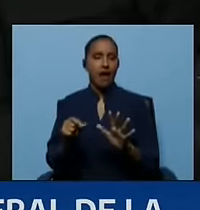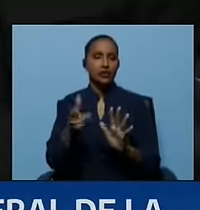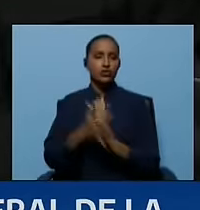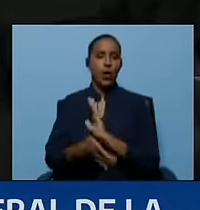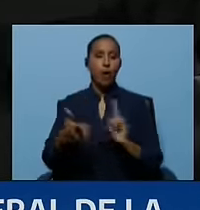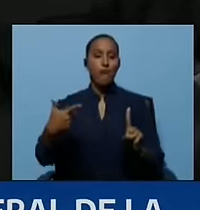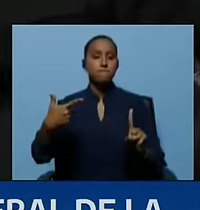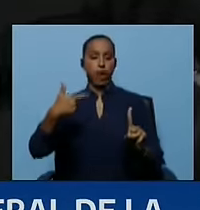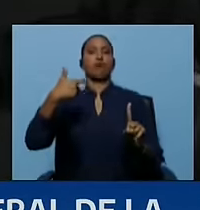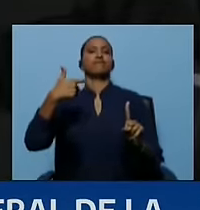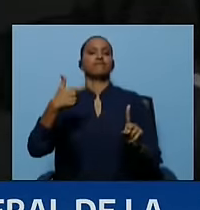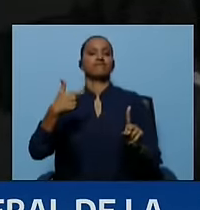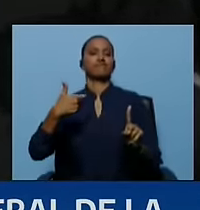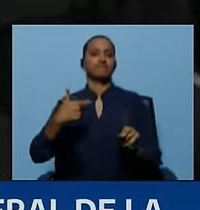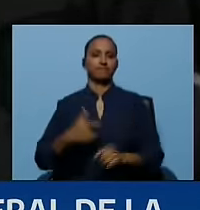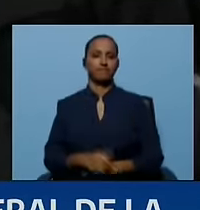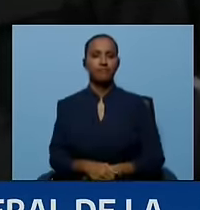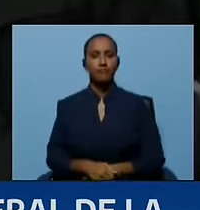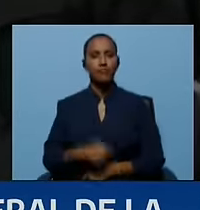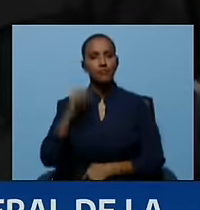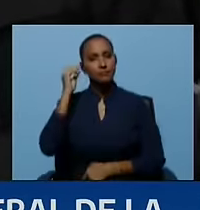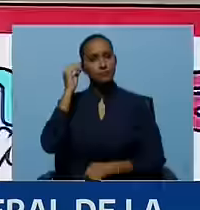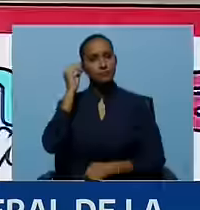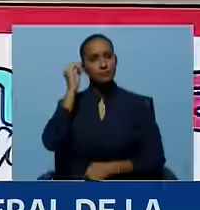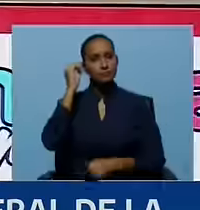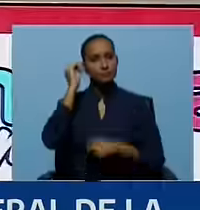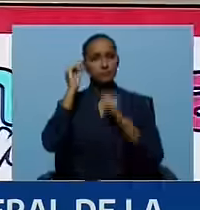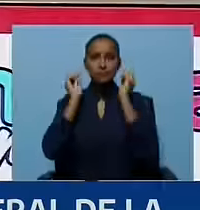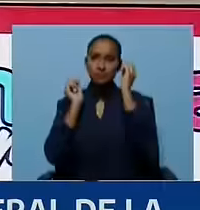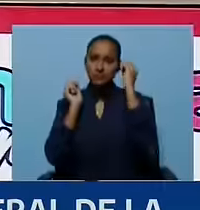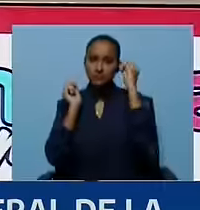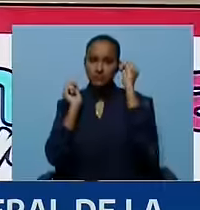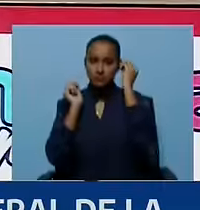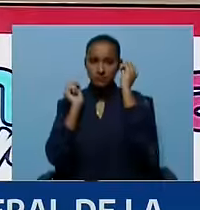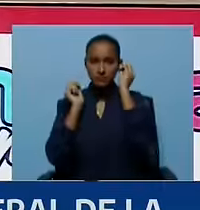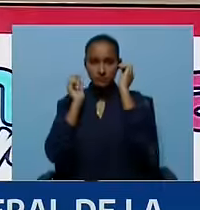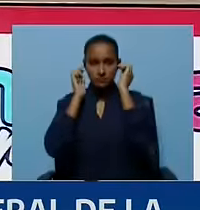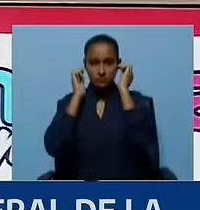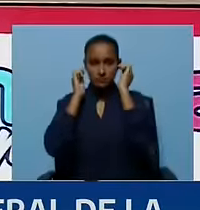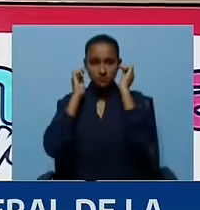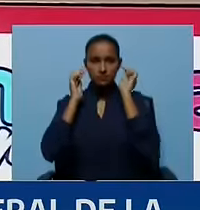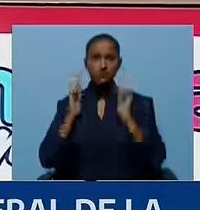La historiografía, llamada historiografía